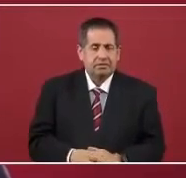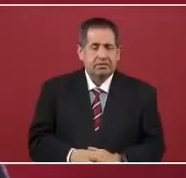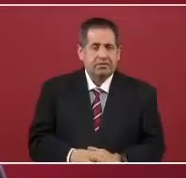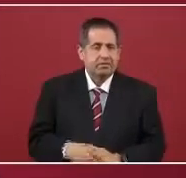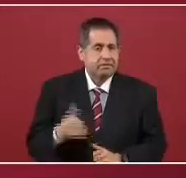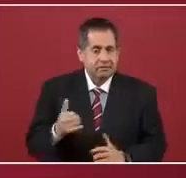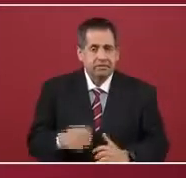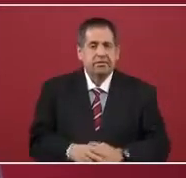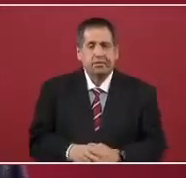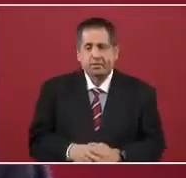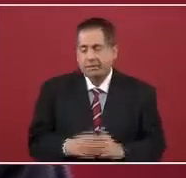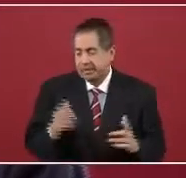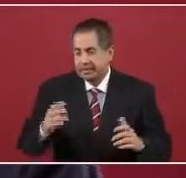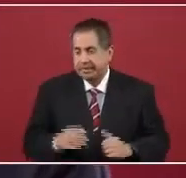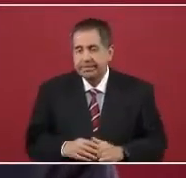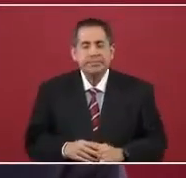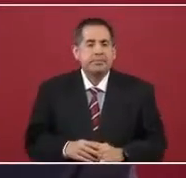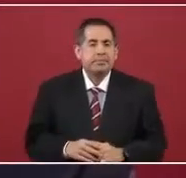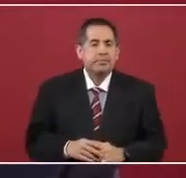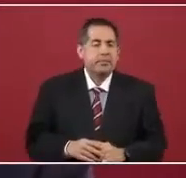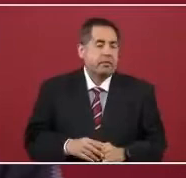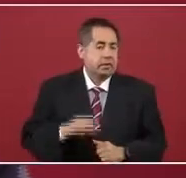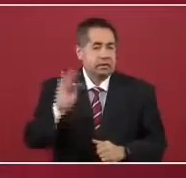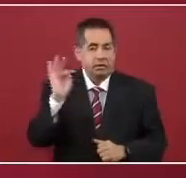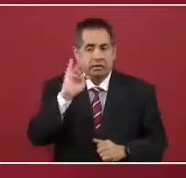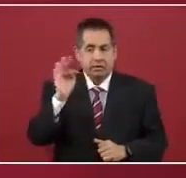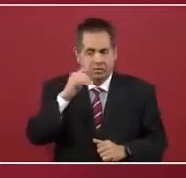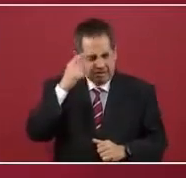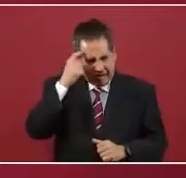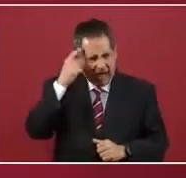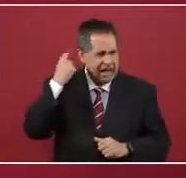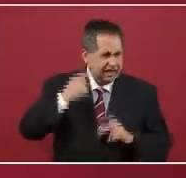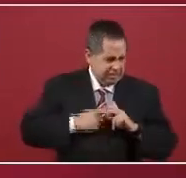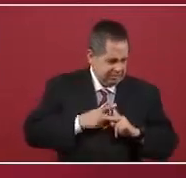Y bueno, si se proyectó en 20,